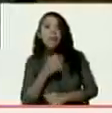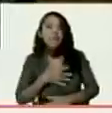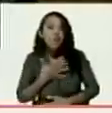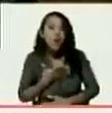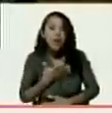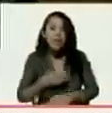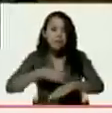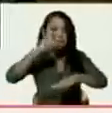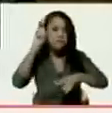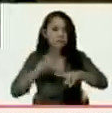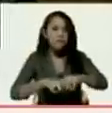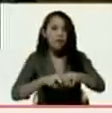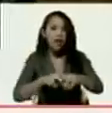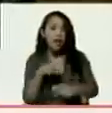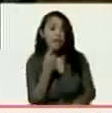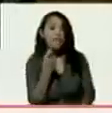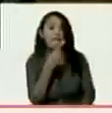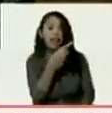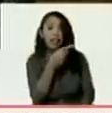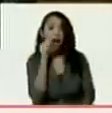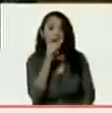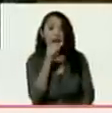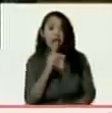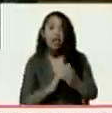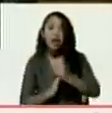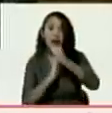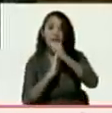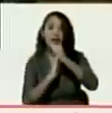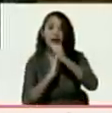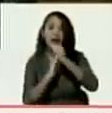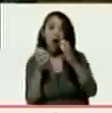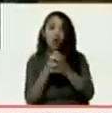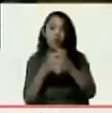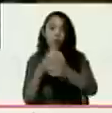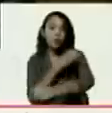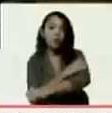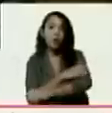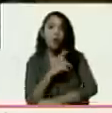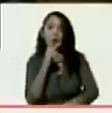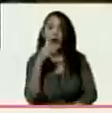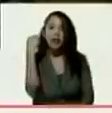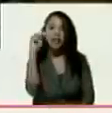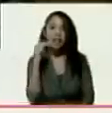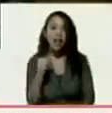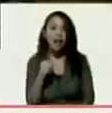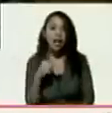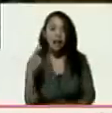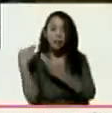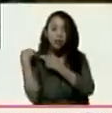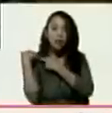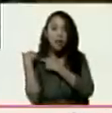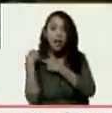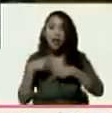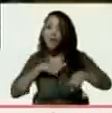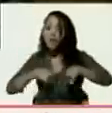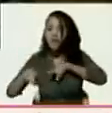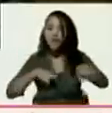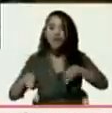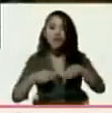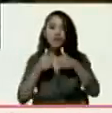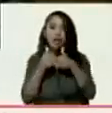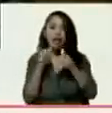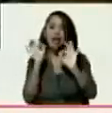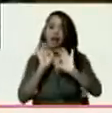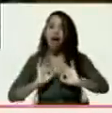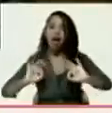ante la falta de liderazgo en el sector opositor. No llegan ni a nivel de dirigencia. No hay